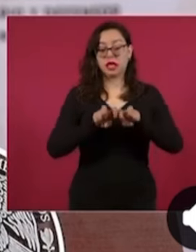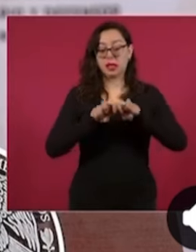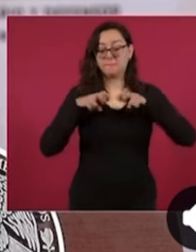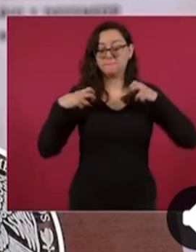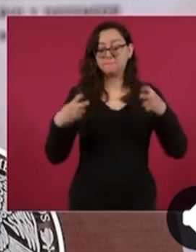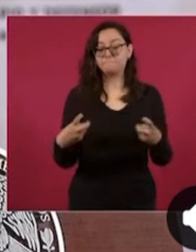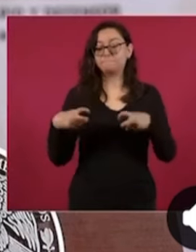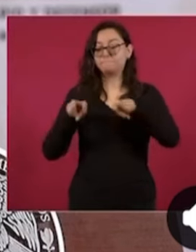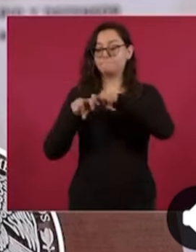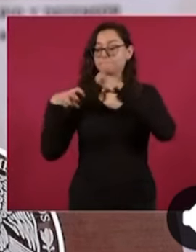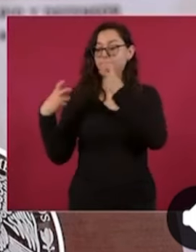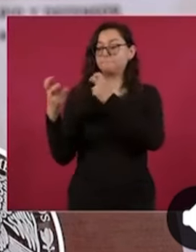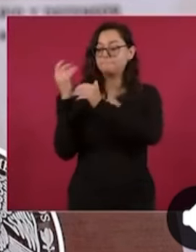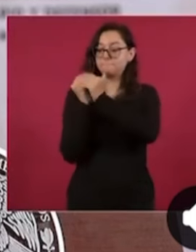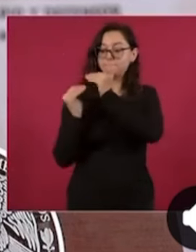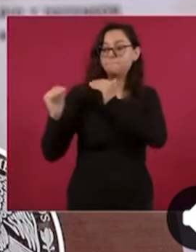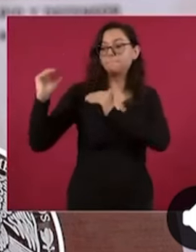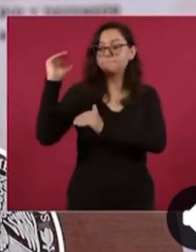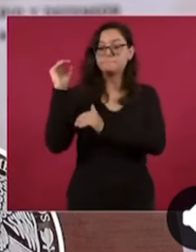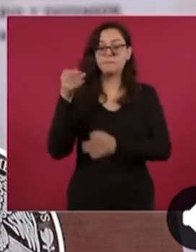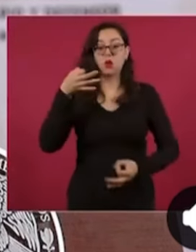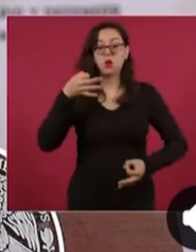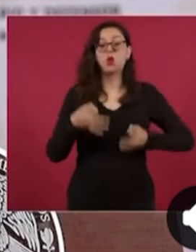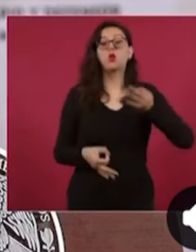magistrados y jueces?